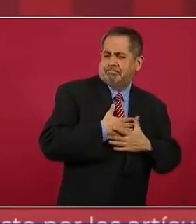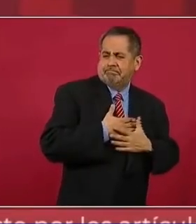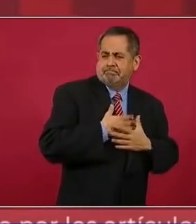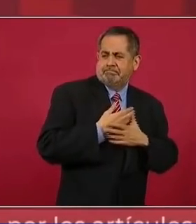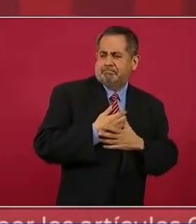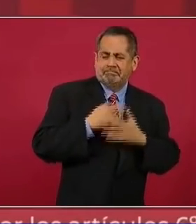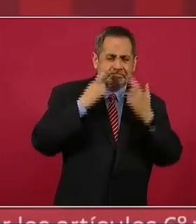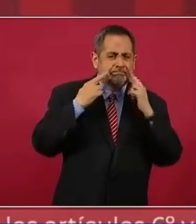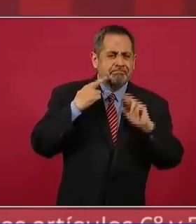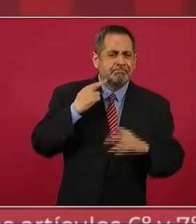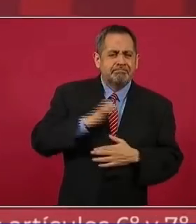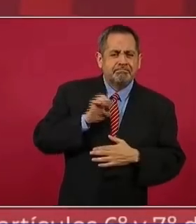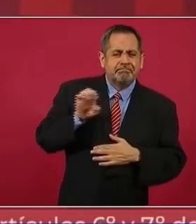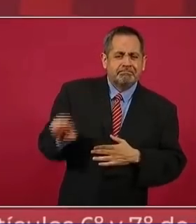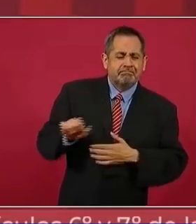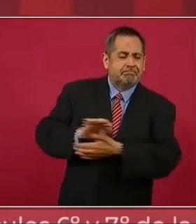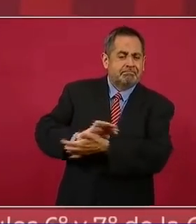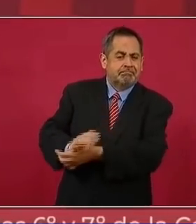discriminatoria,